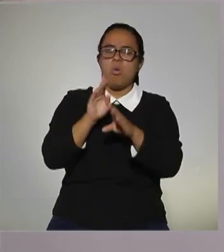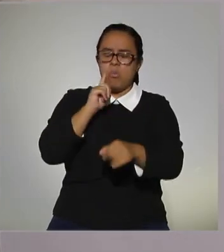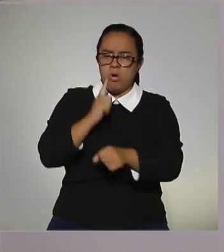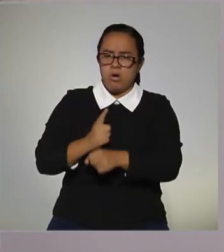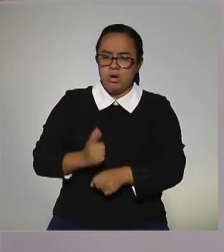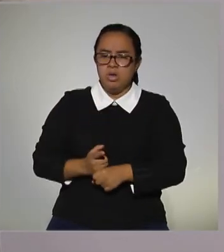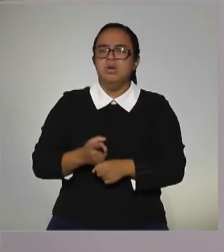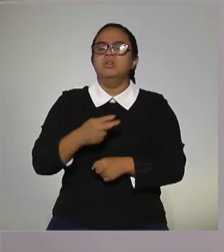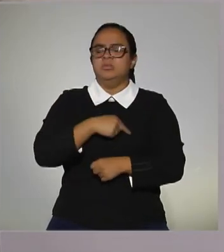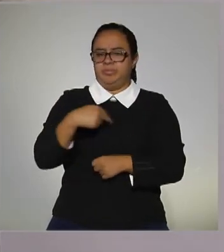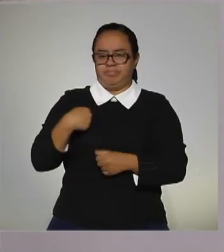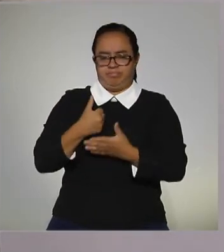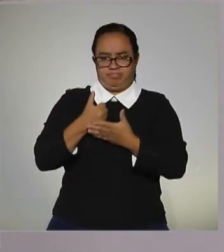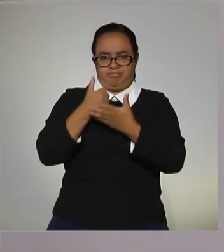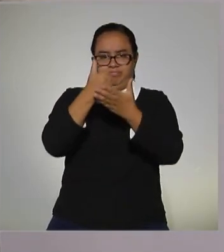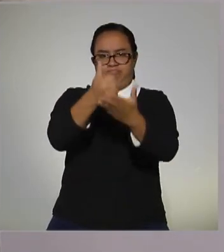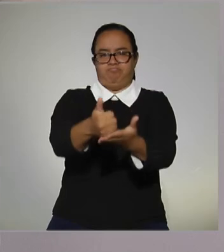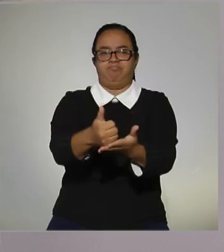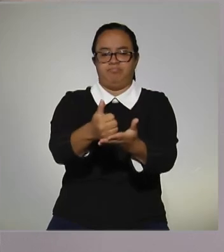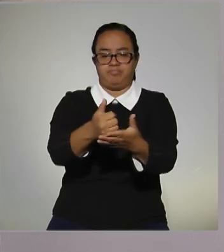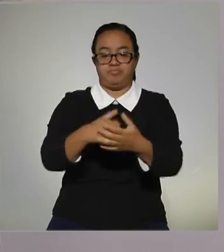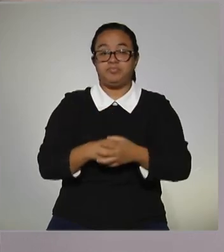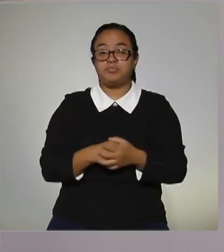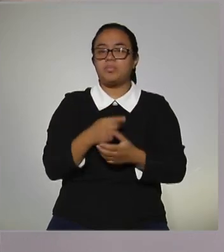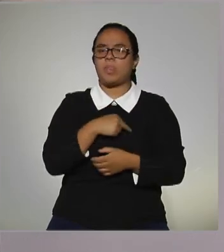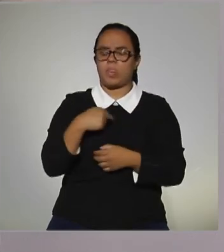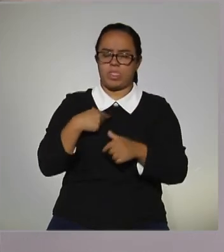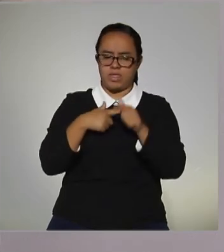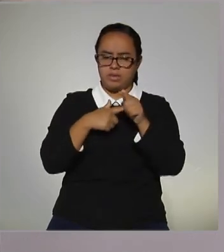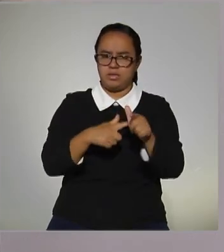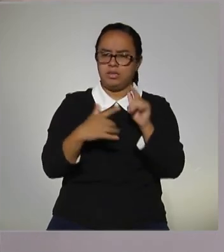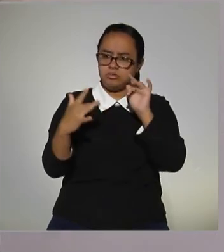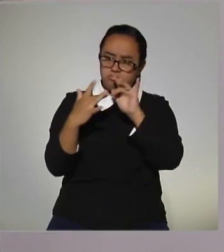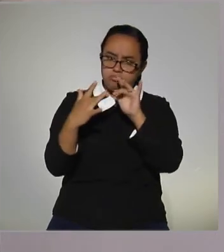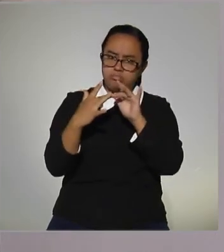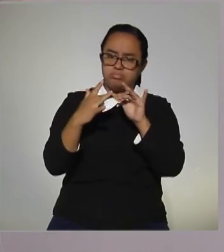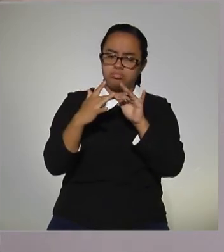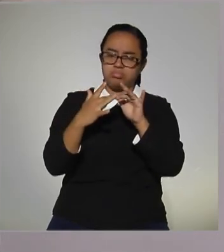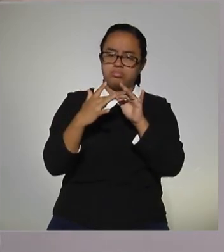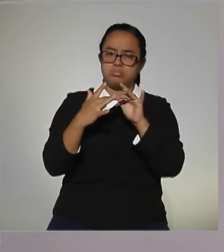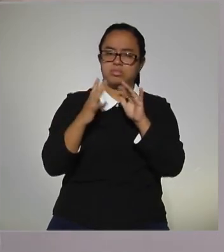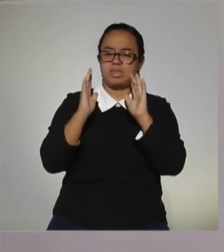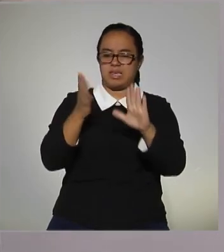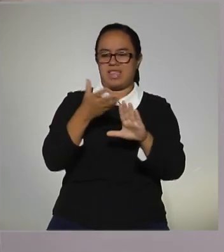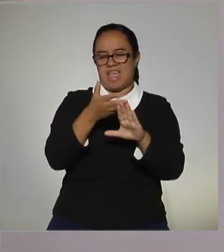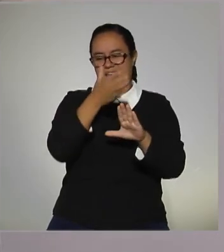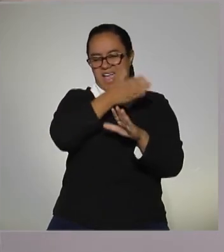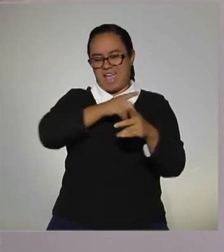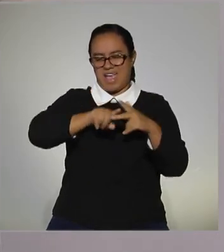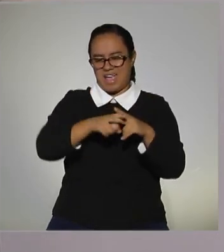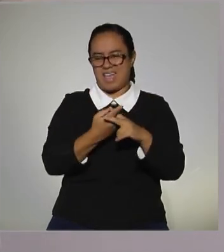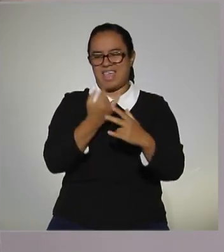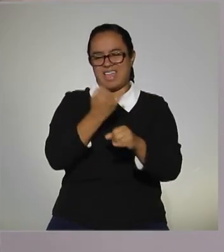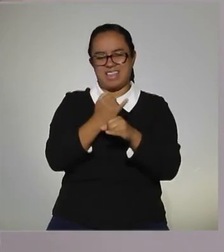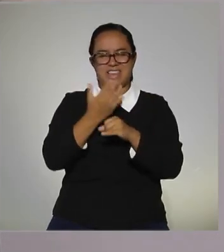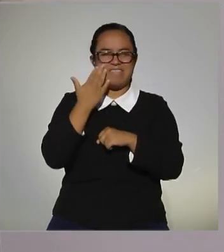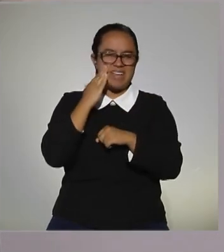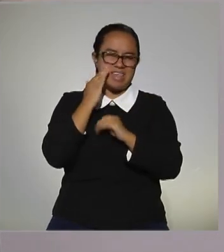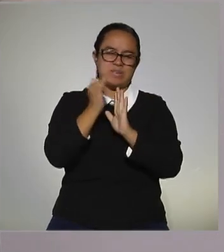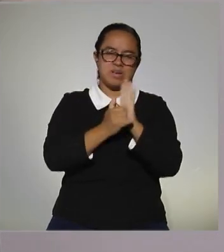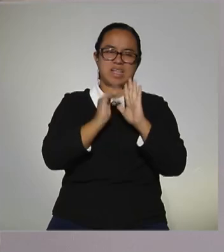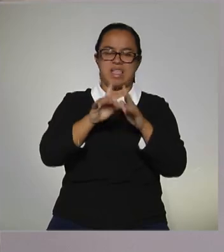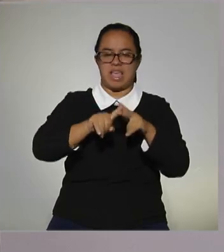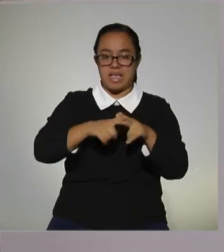para ayudarlas, para ayudarlos y bueno, pendiente de su comunicación desde hace ya un ratito en las redes, pues